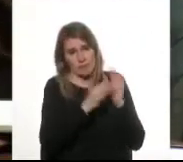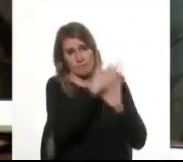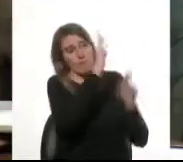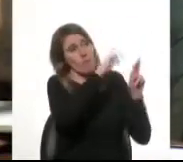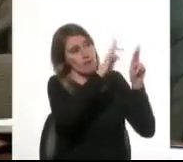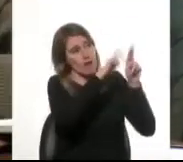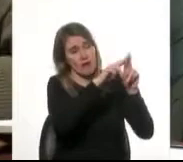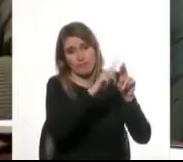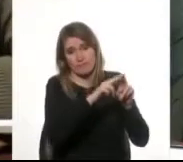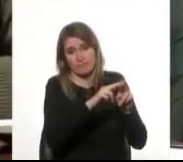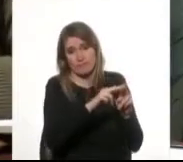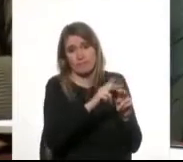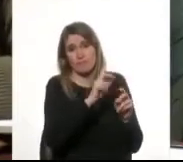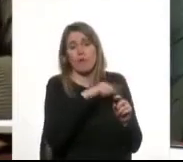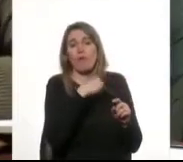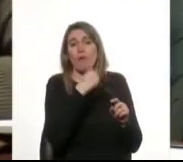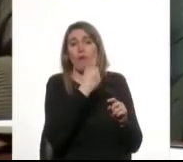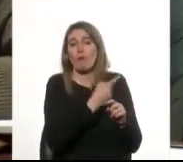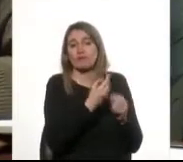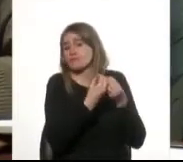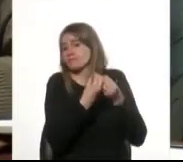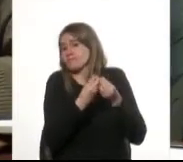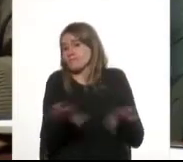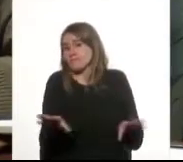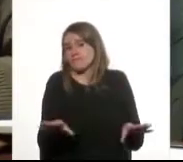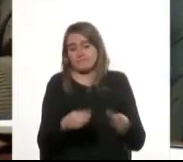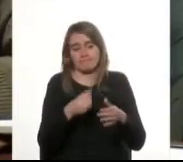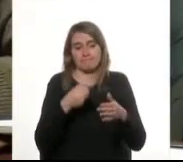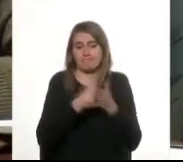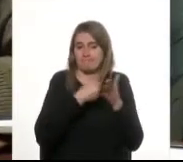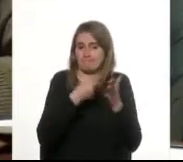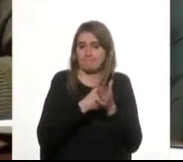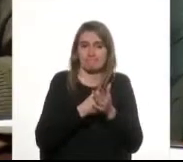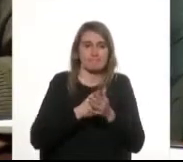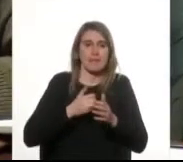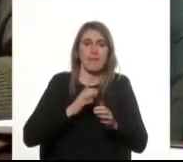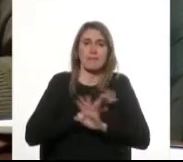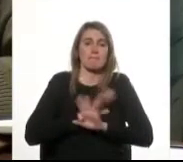Otros dejaron de militar.